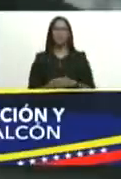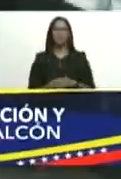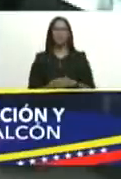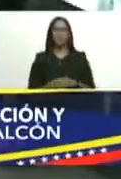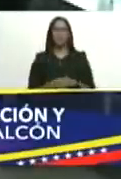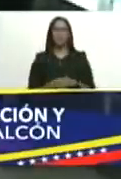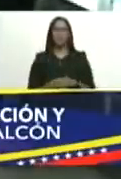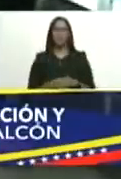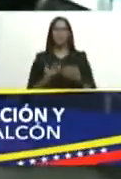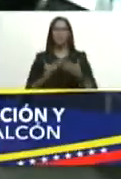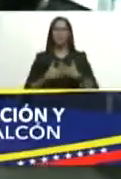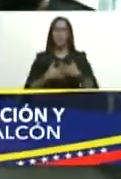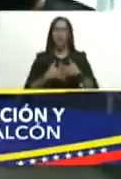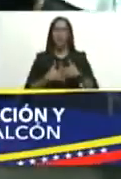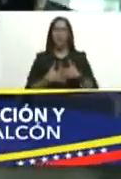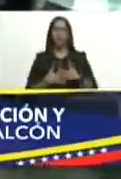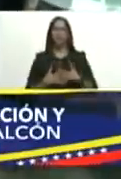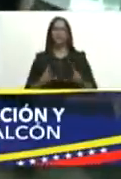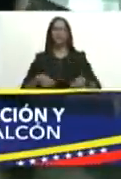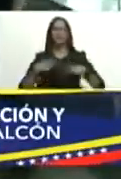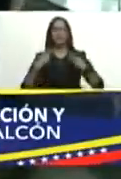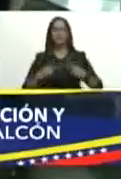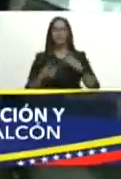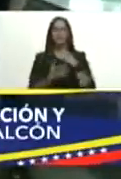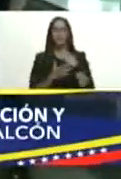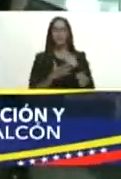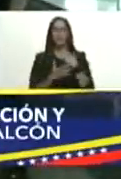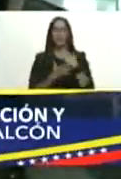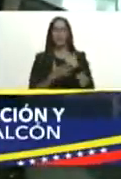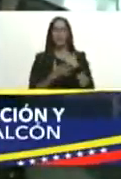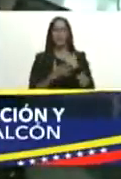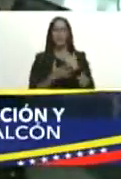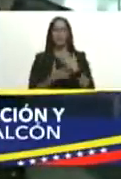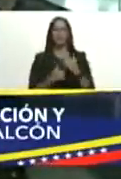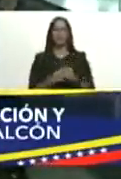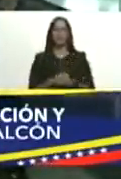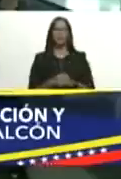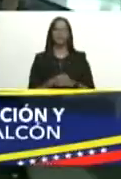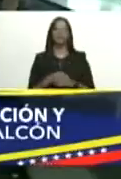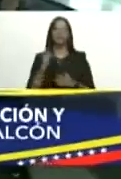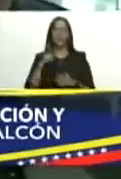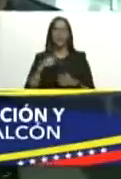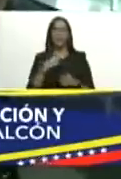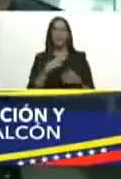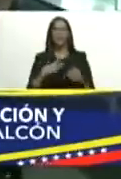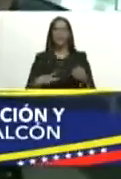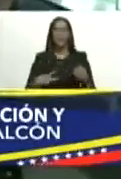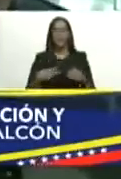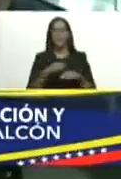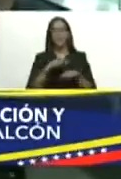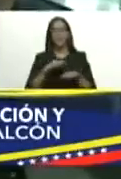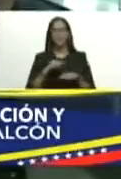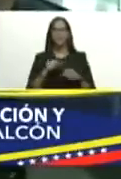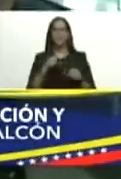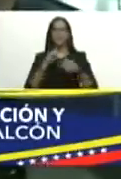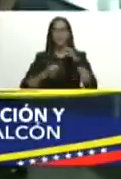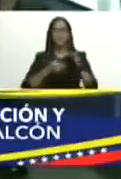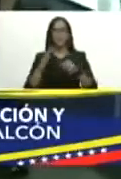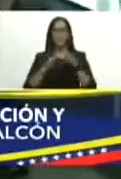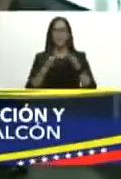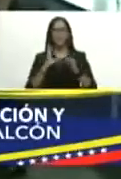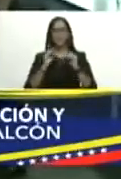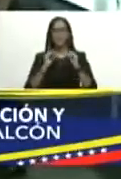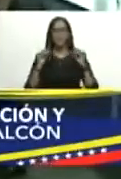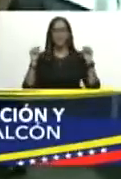y fábricas y actualización de tecnología, la viceministra también, Tania, nos puede explicar el alcance de lo que estamos hablando